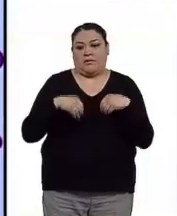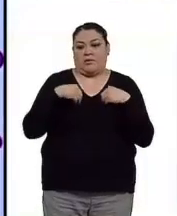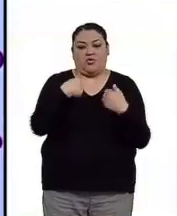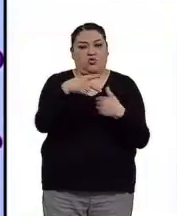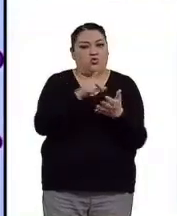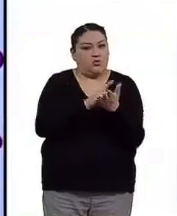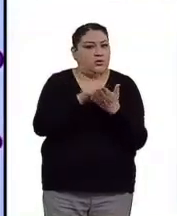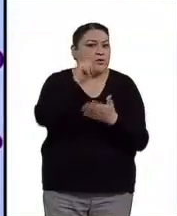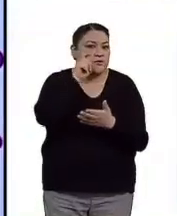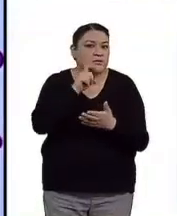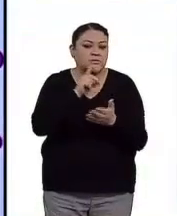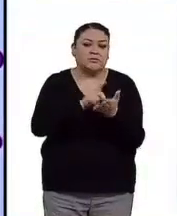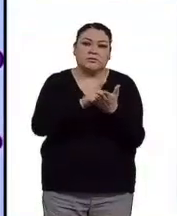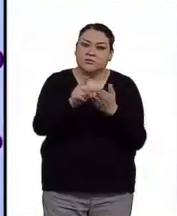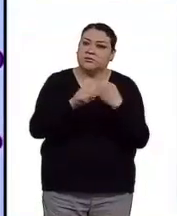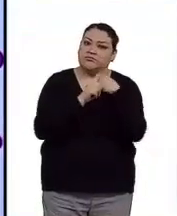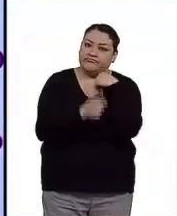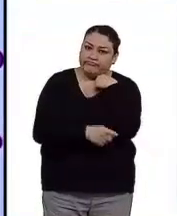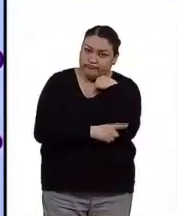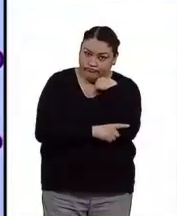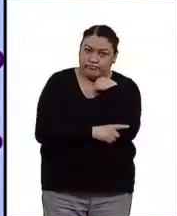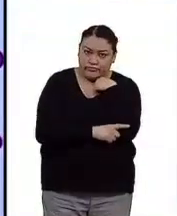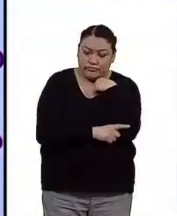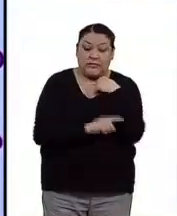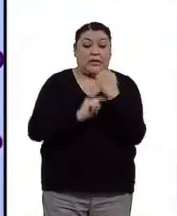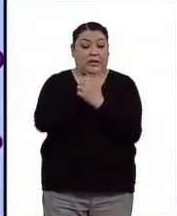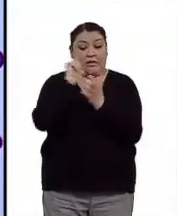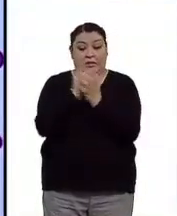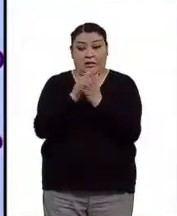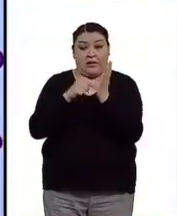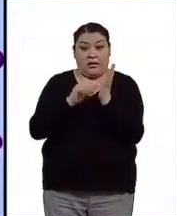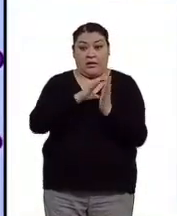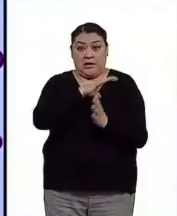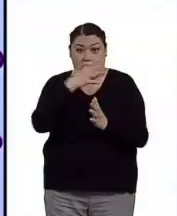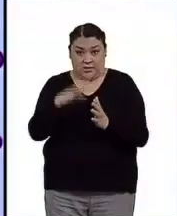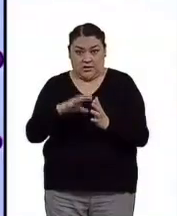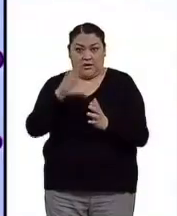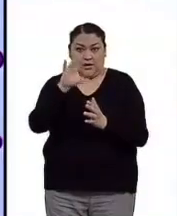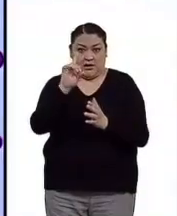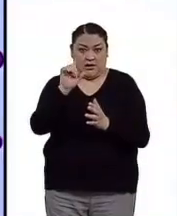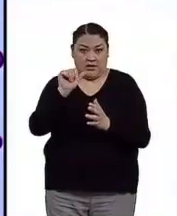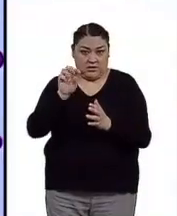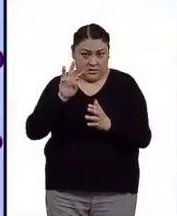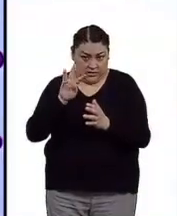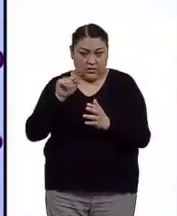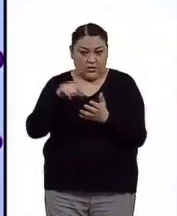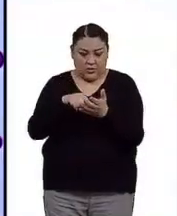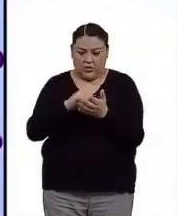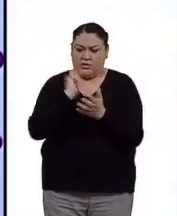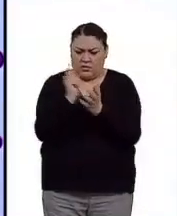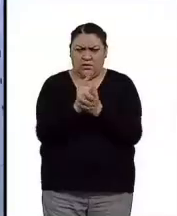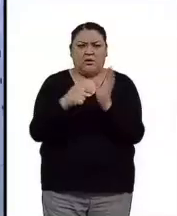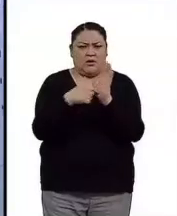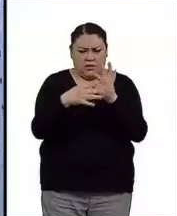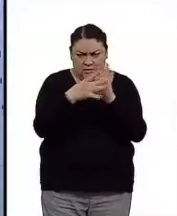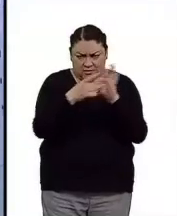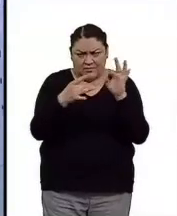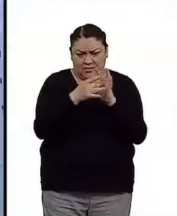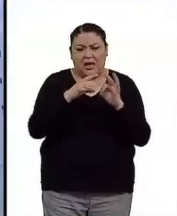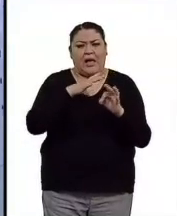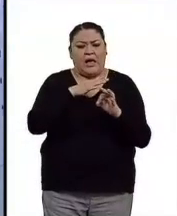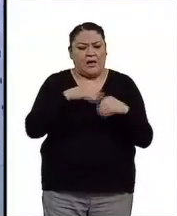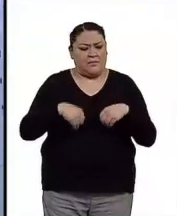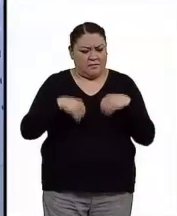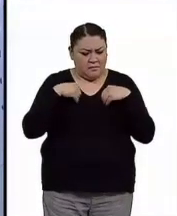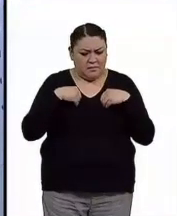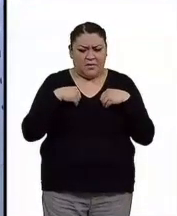y reproductivos. Okay. Pero también implica en la Ley General de Acceso a las Mujeres a una vida libre de violencia, que reconoce los diferentes ámbitos de